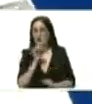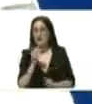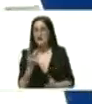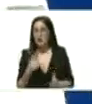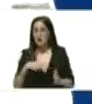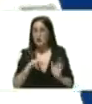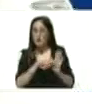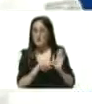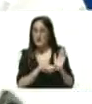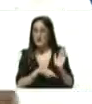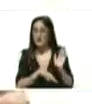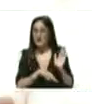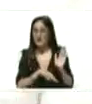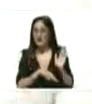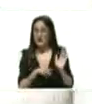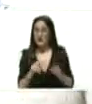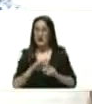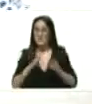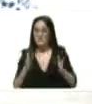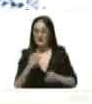tomando en esas mesas funcionan.